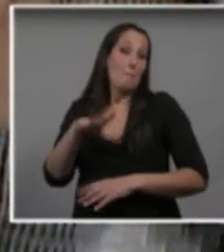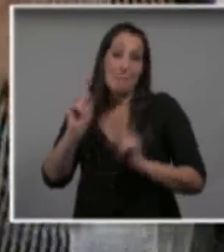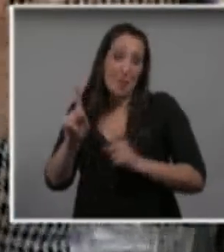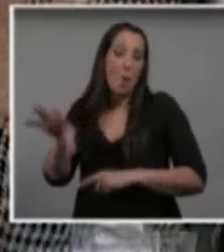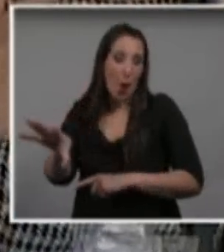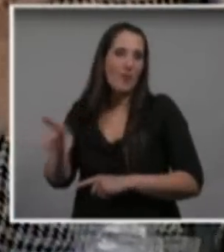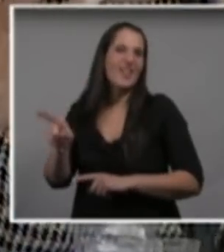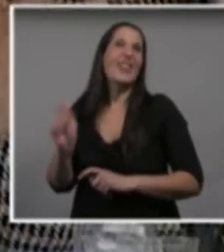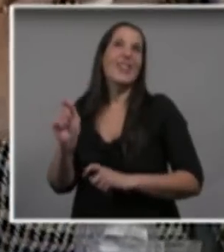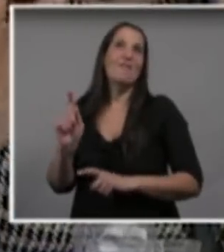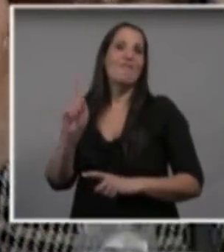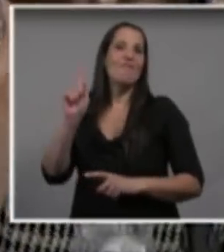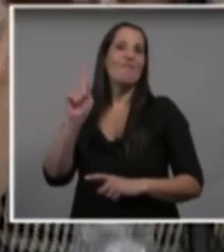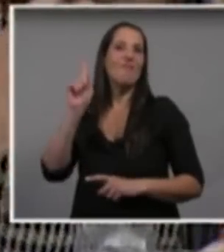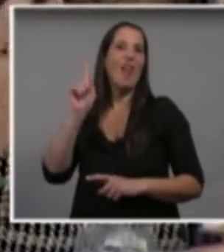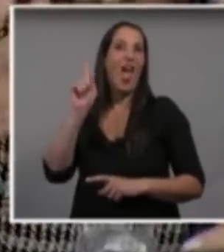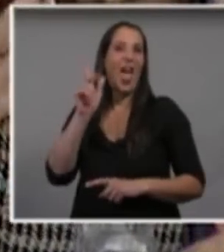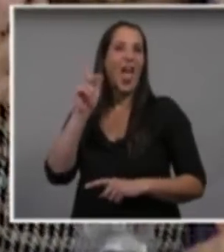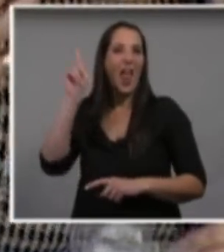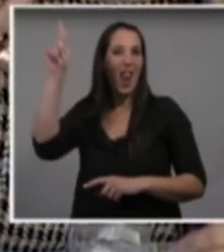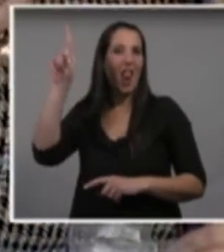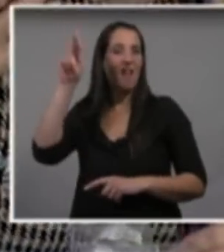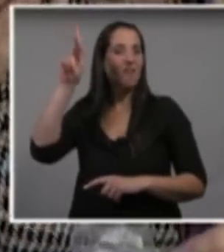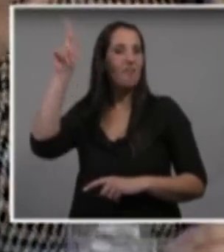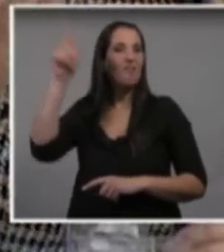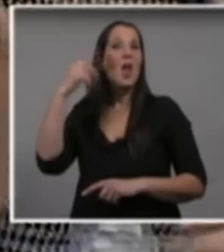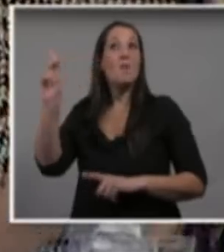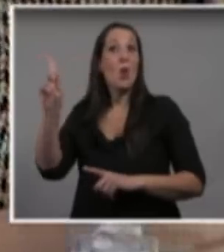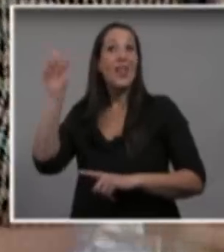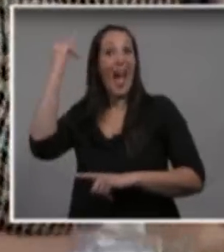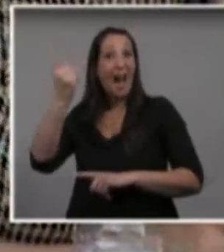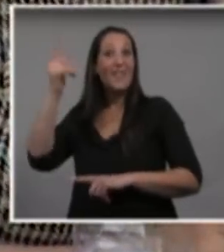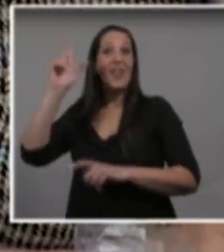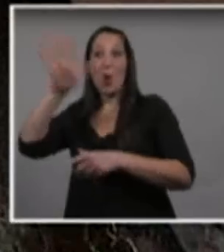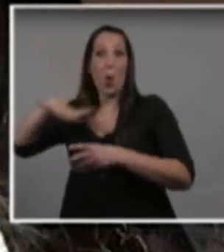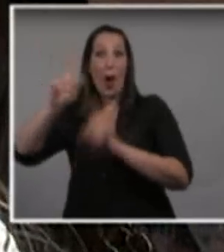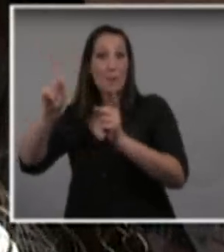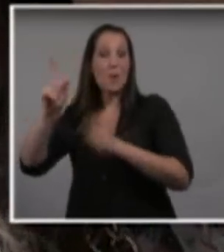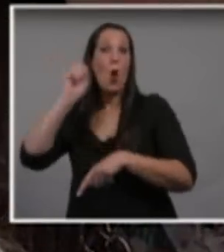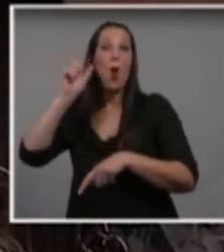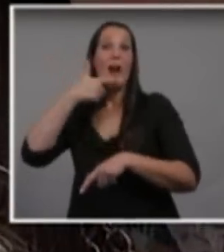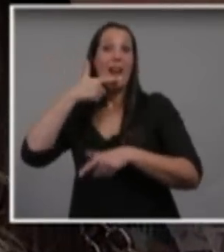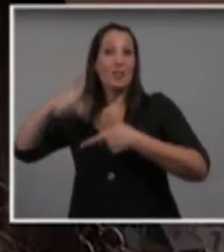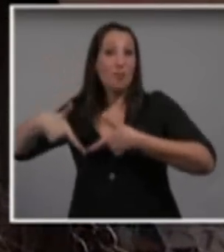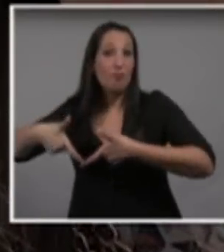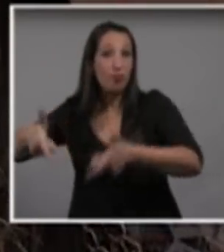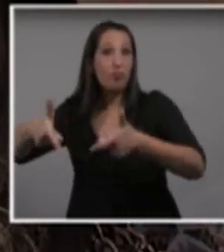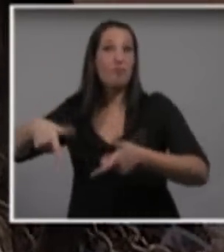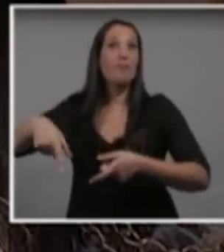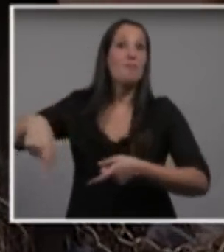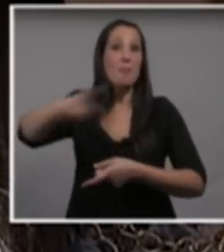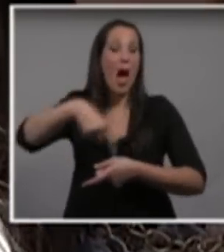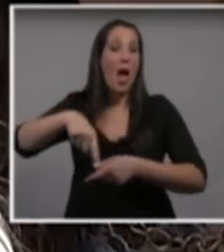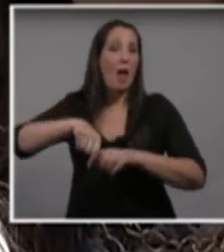Por allí salía el gas y pasaba el gas para todo el país. Y Santa Cruz no tenía